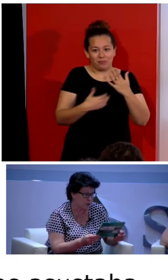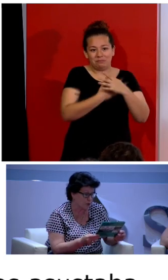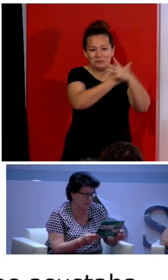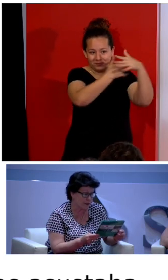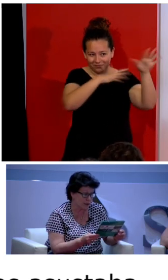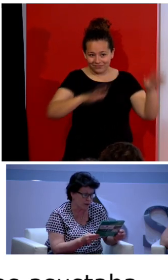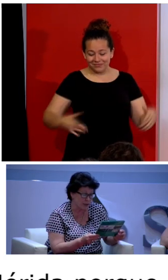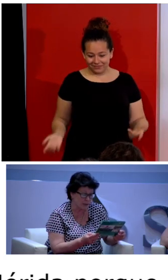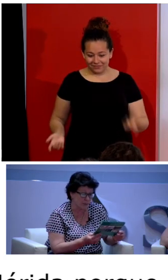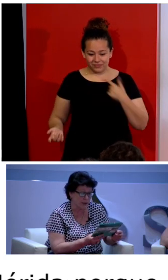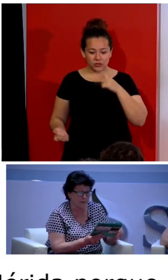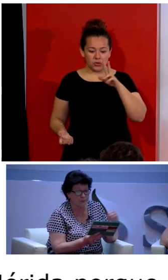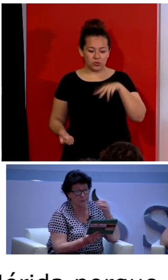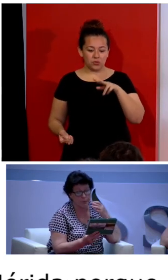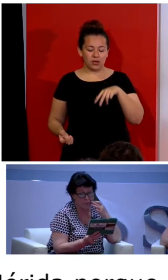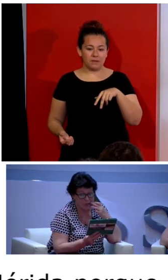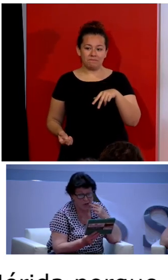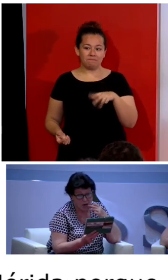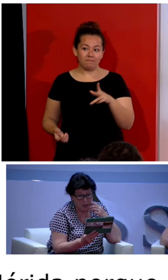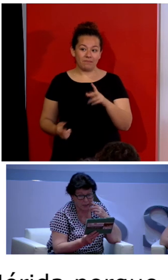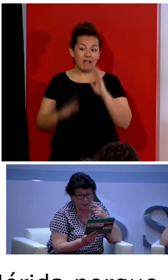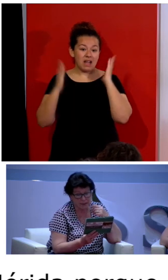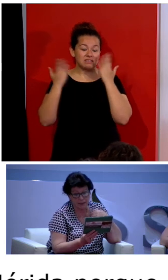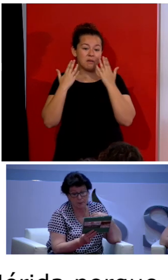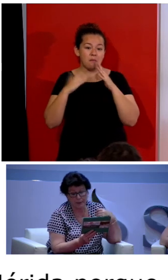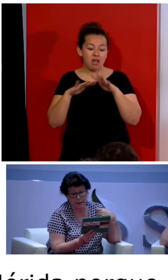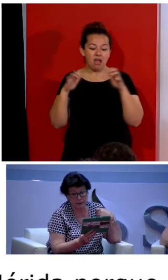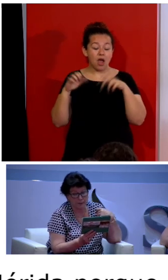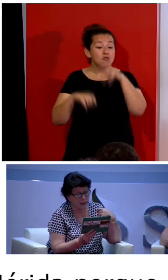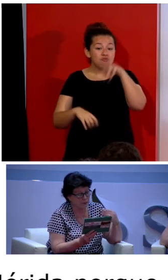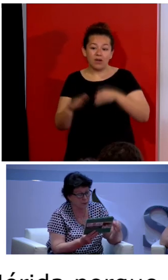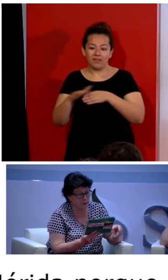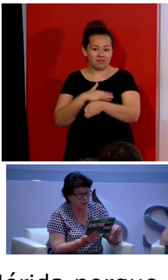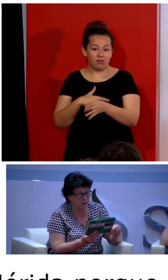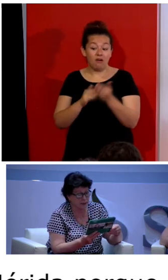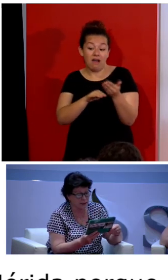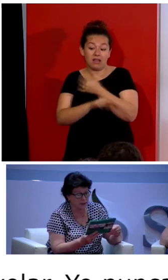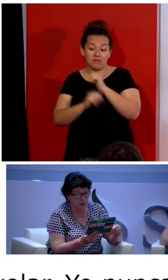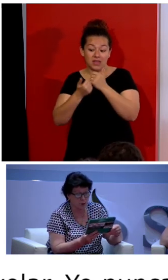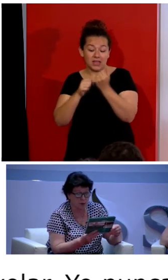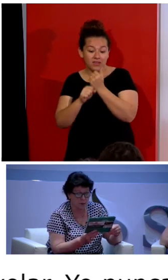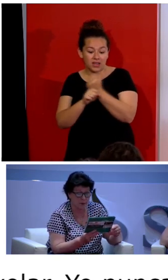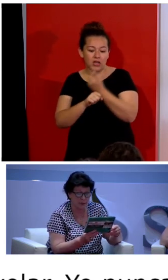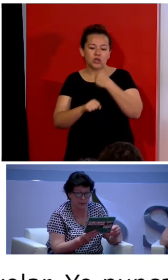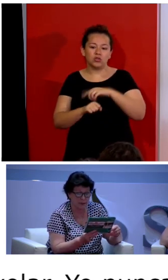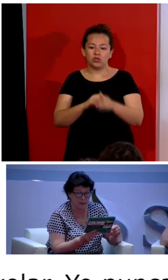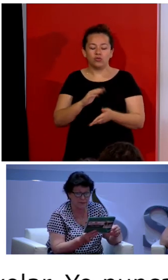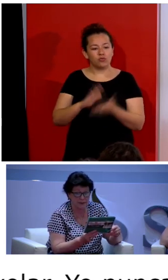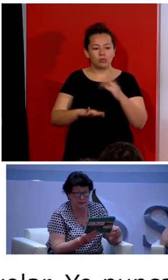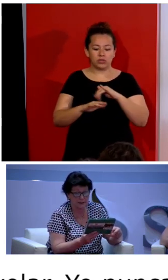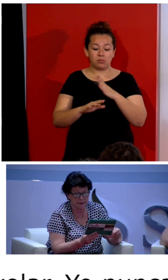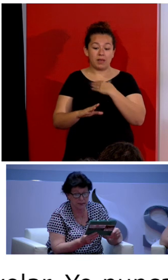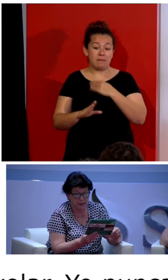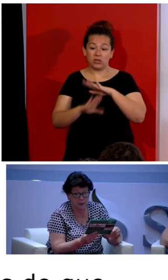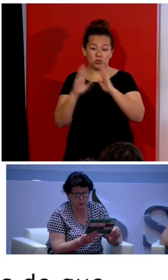Yo nunca había entrado en la asamblea y antes de que empezara a trabajar fuimos las tres a registrar los últimos papeles que hacían